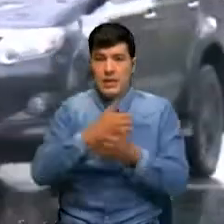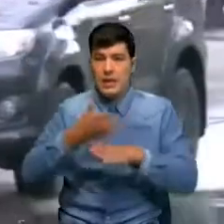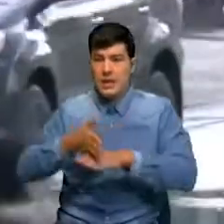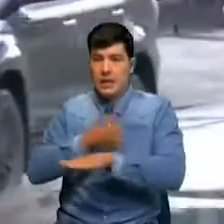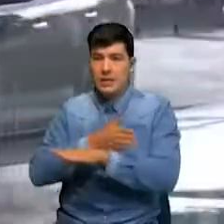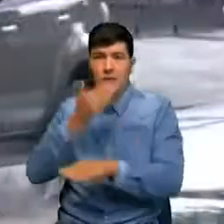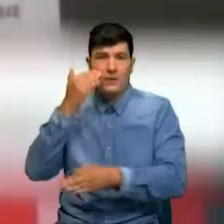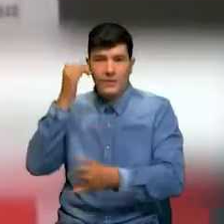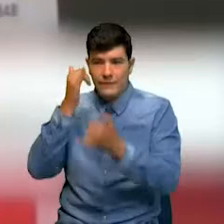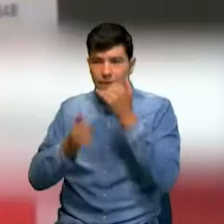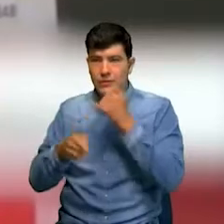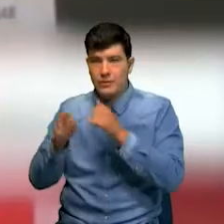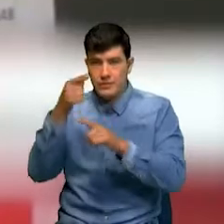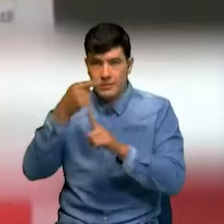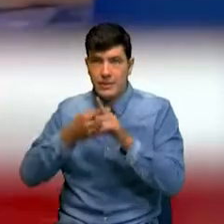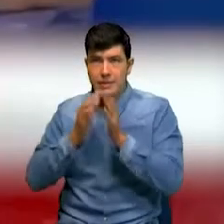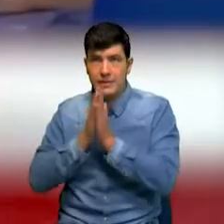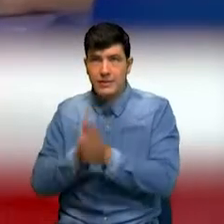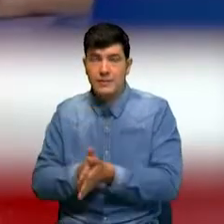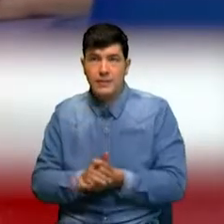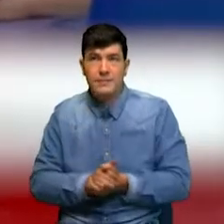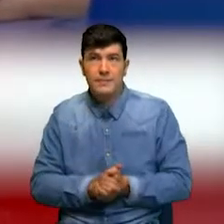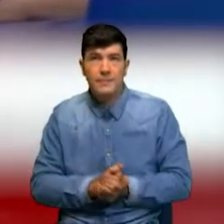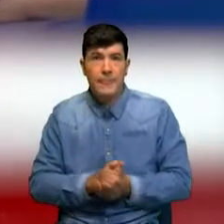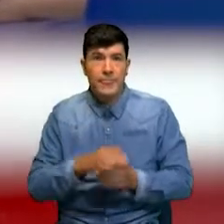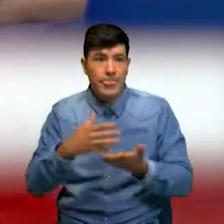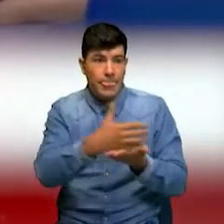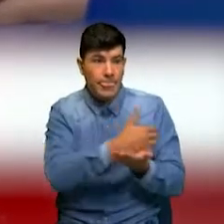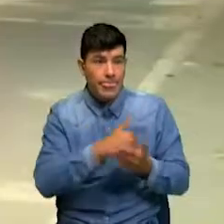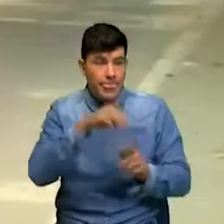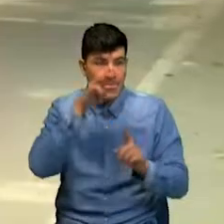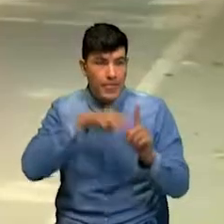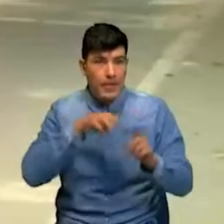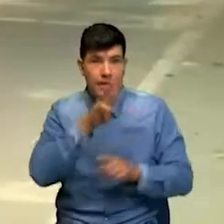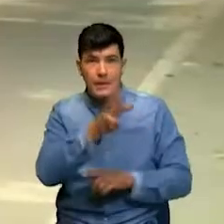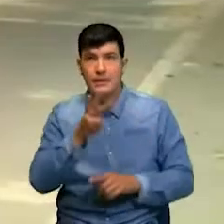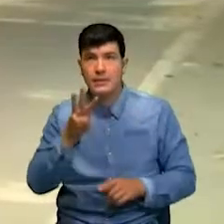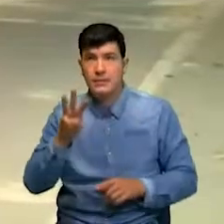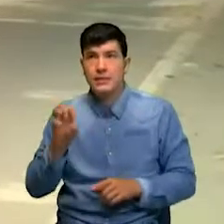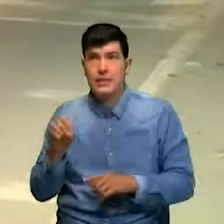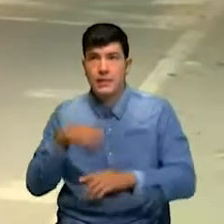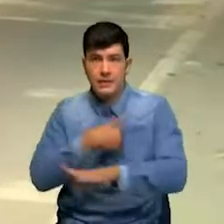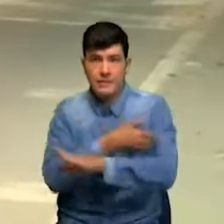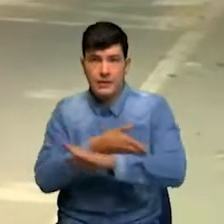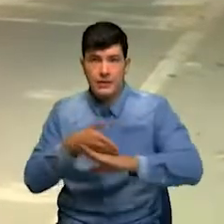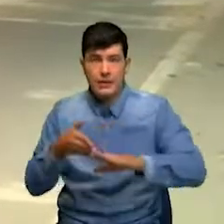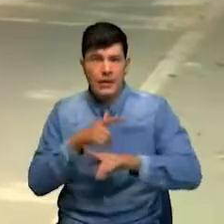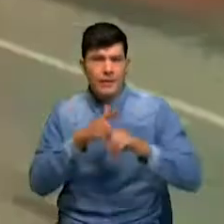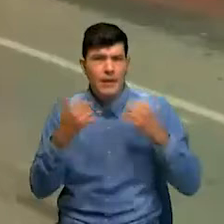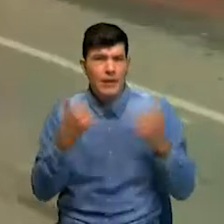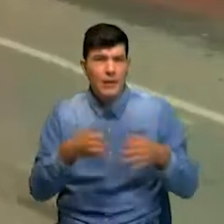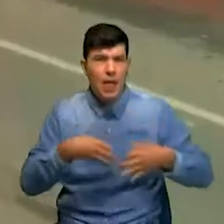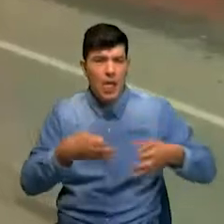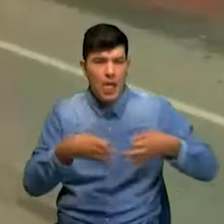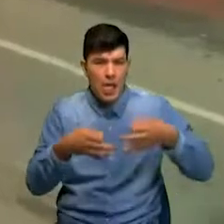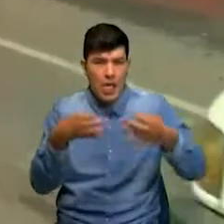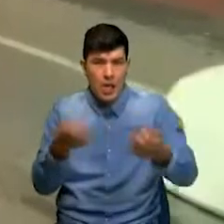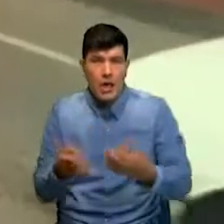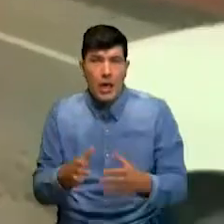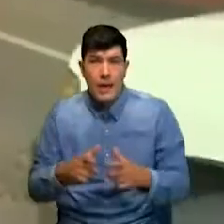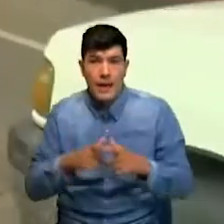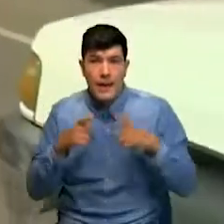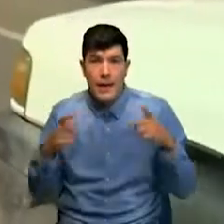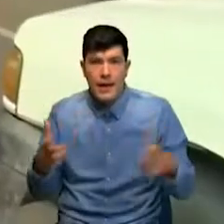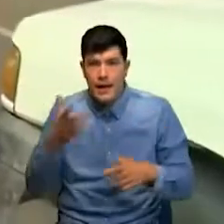de finalizar diciembre. El recaudo en 3 meses supera los 330 millones de pesos, pero el dinamismo aumentará